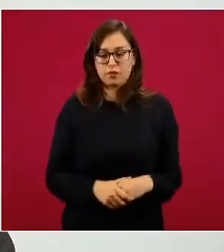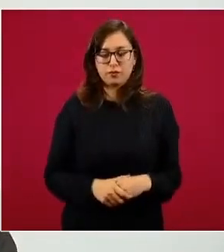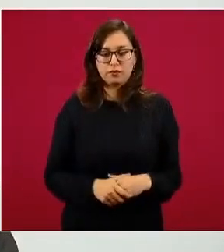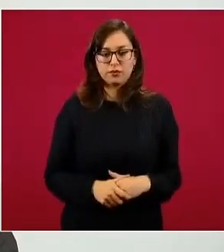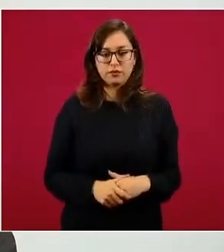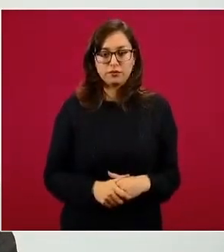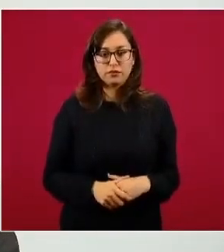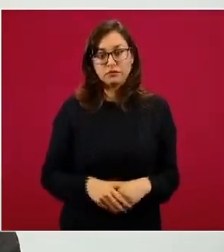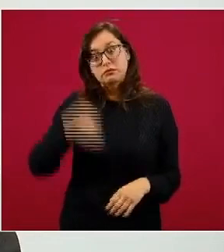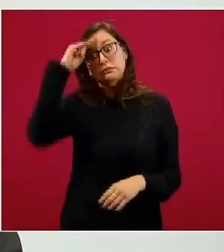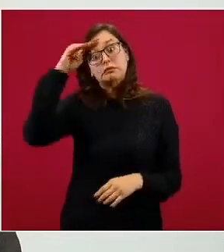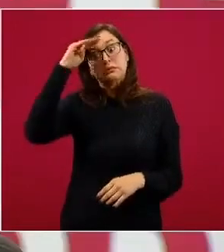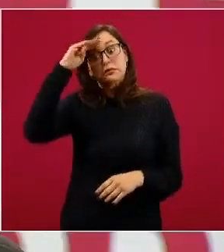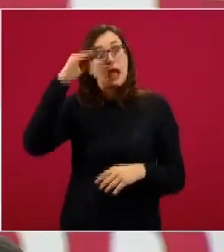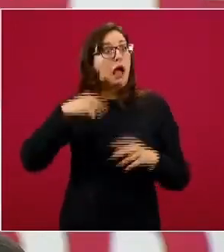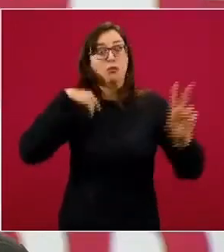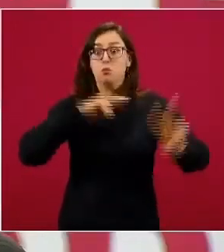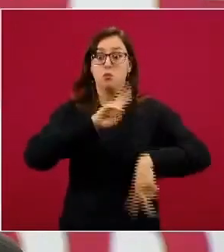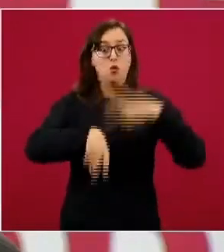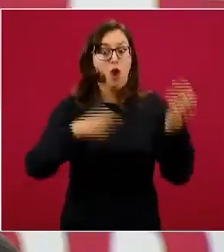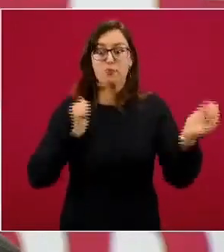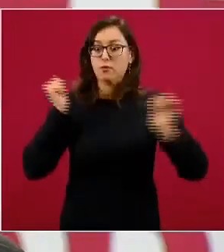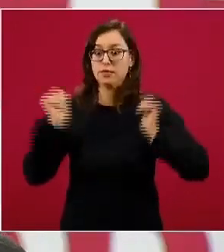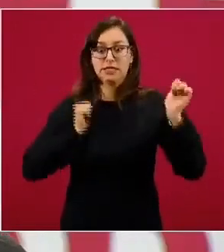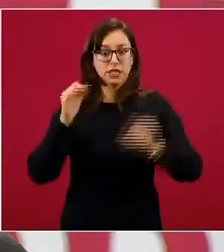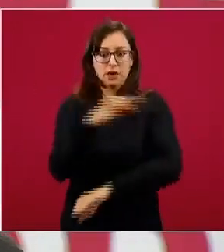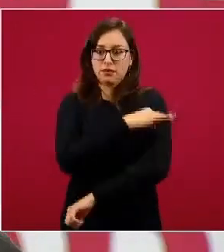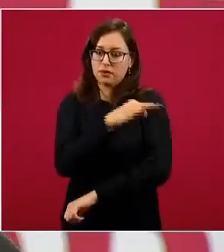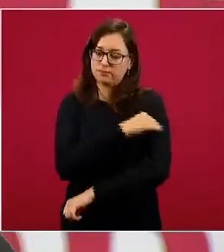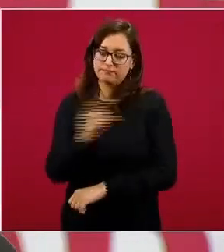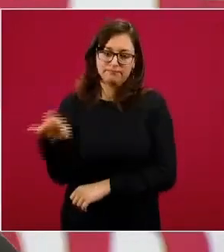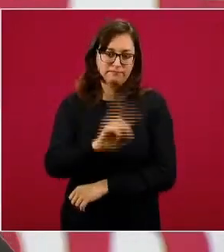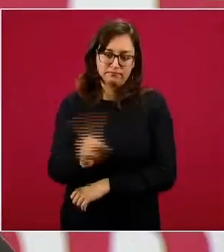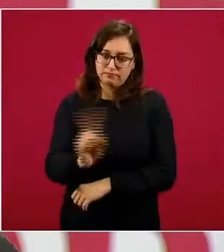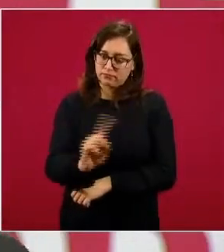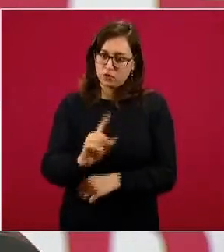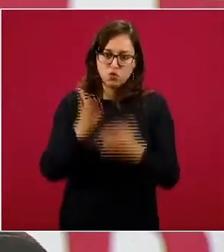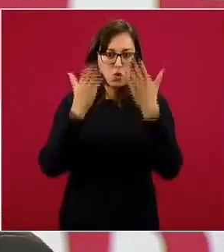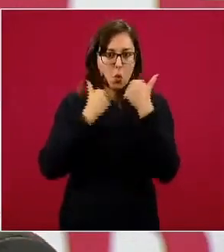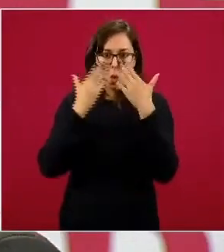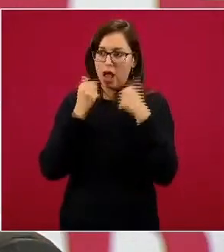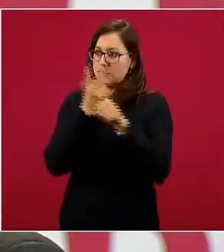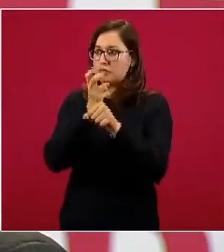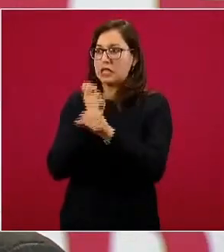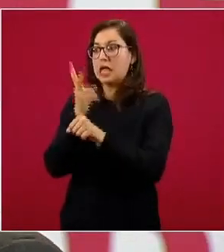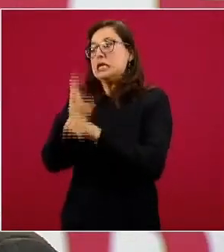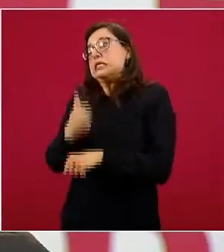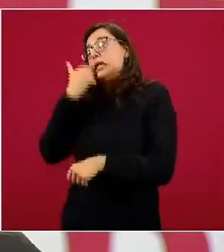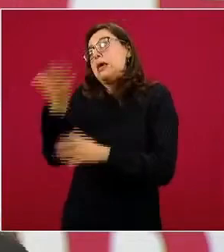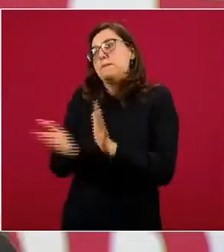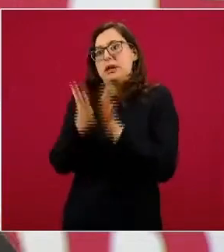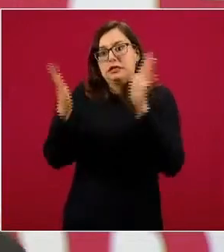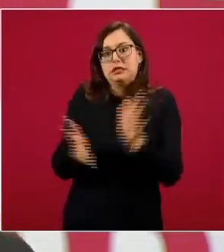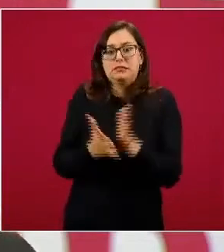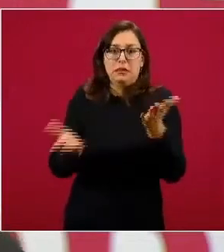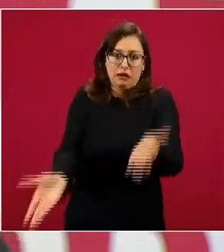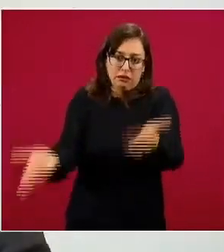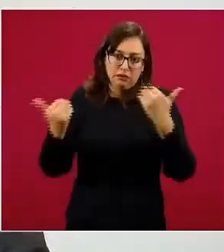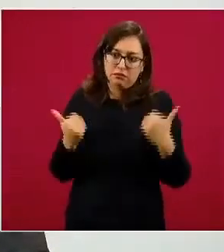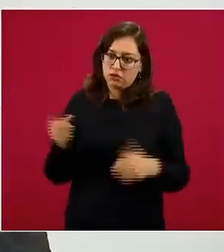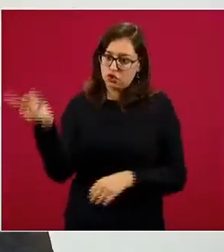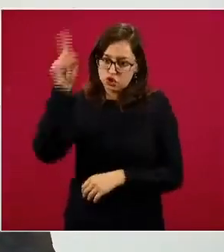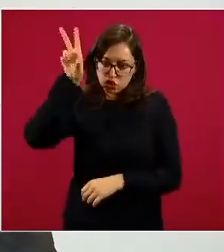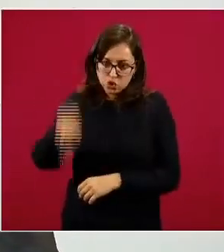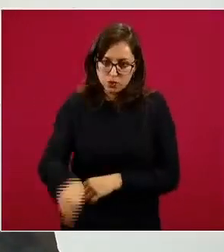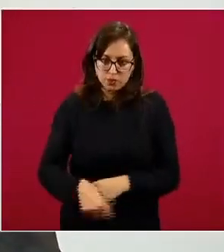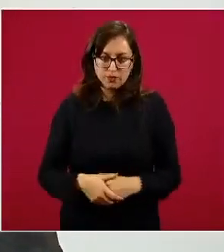no tengamos la expectativa de que es un mecanismo de vacunación anticipada. No va a haber convocatorias a ver quién quiere participar de manera